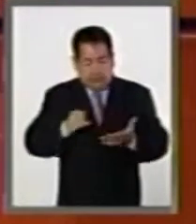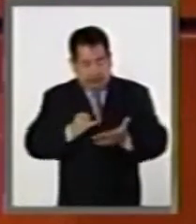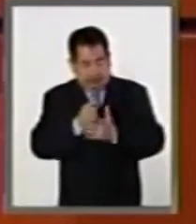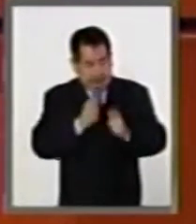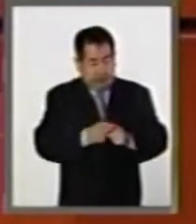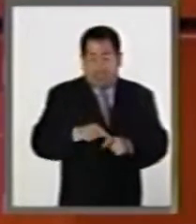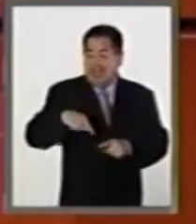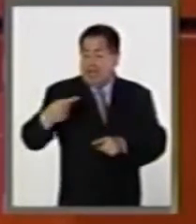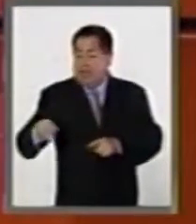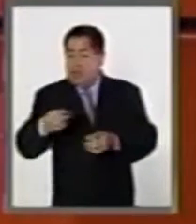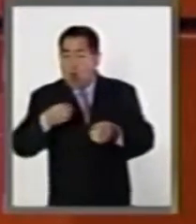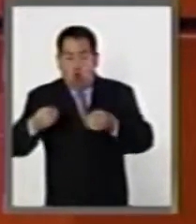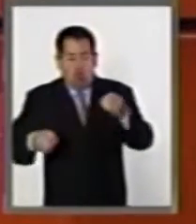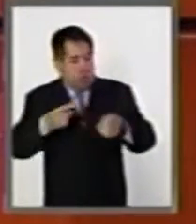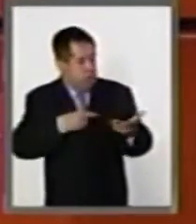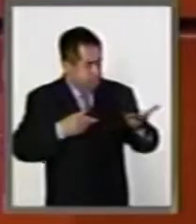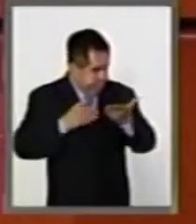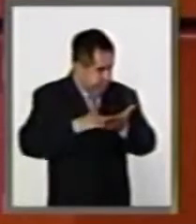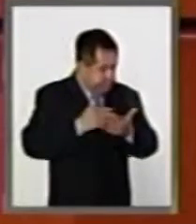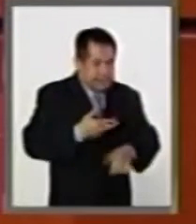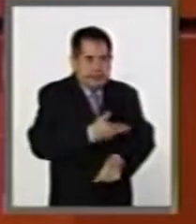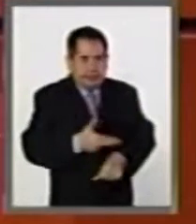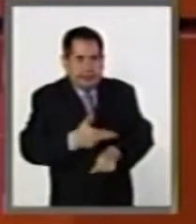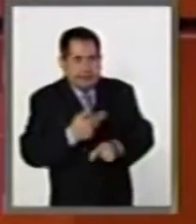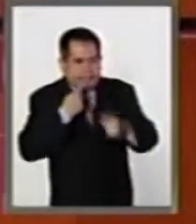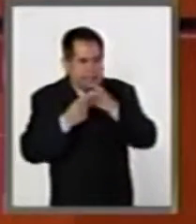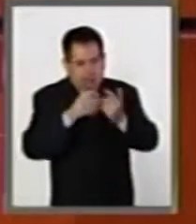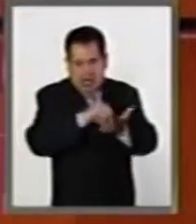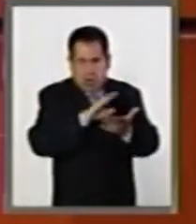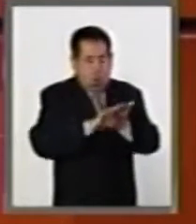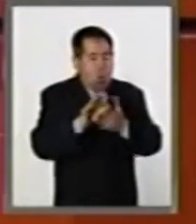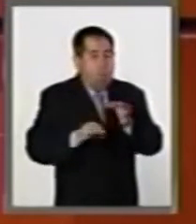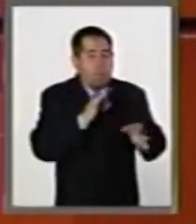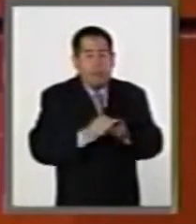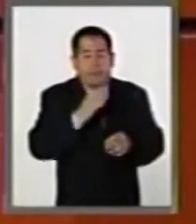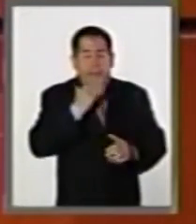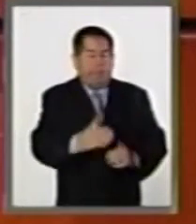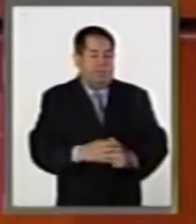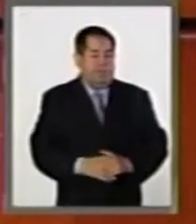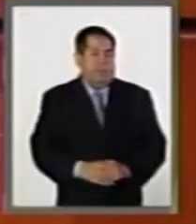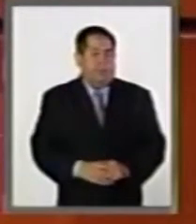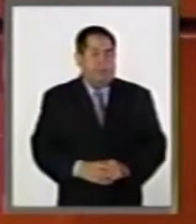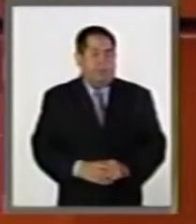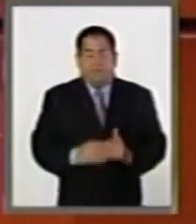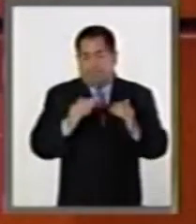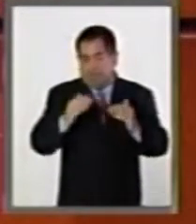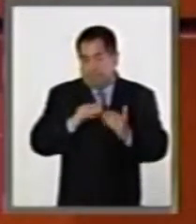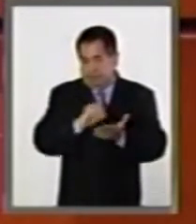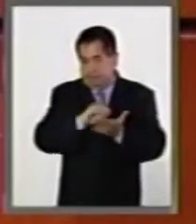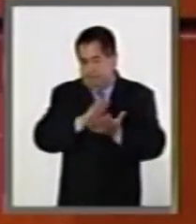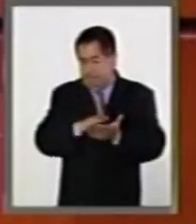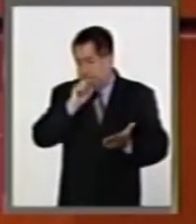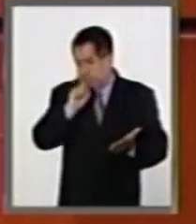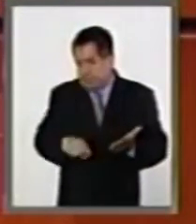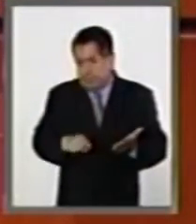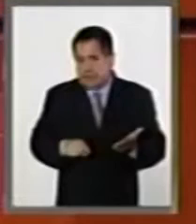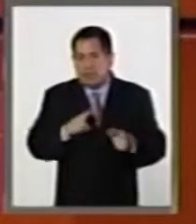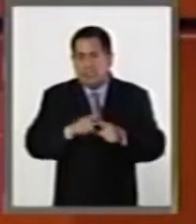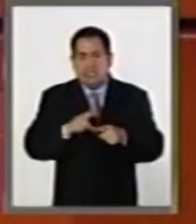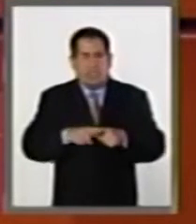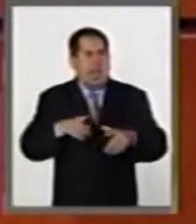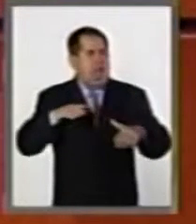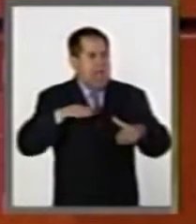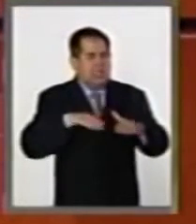por el Código y demás leyes penales aplicables. Se establece el acceso a